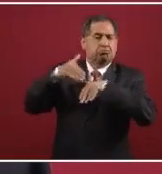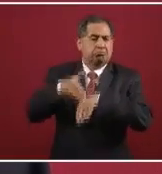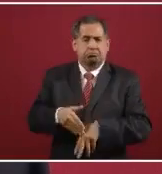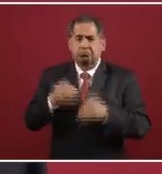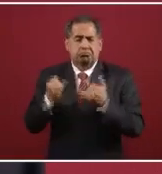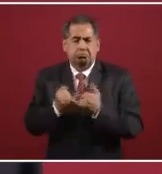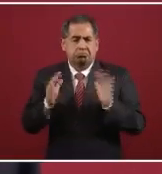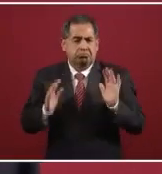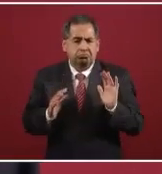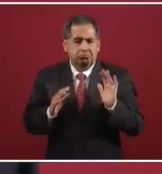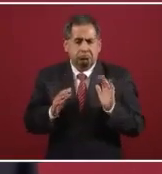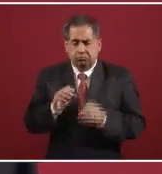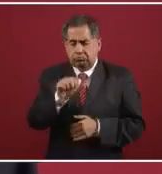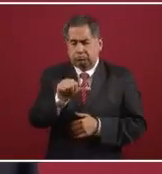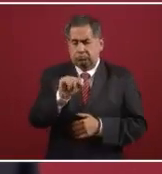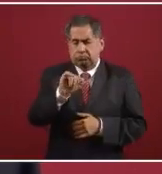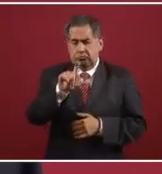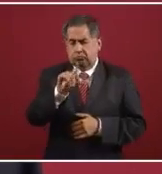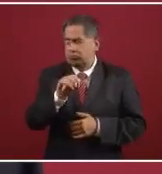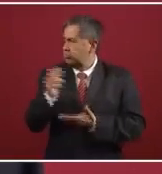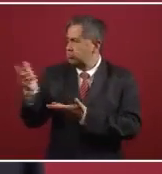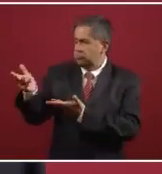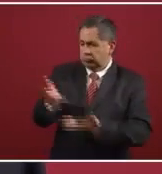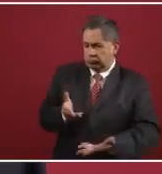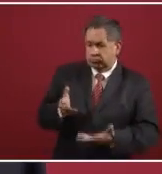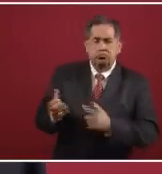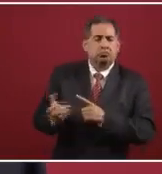derecho de asilo, ya lo hemos